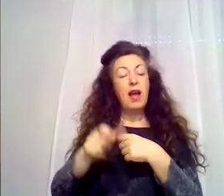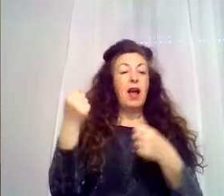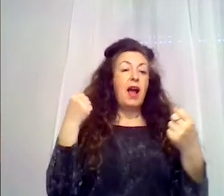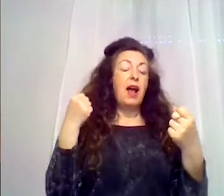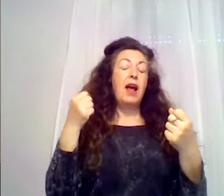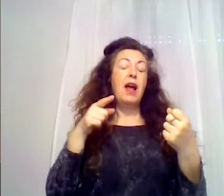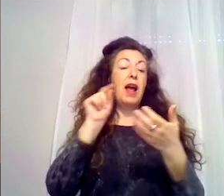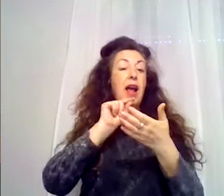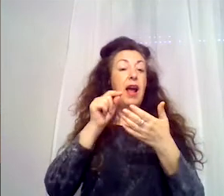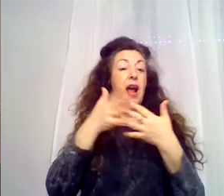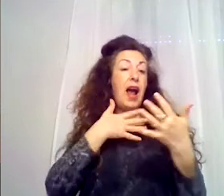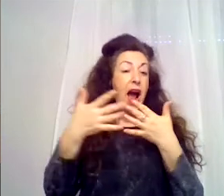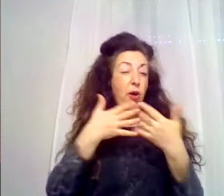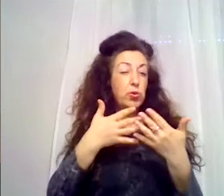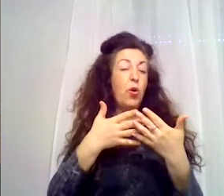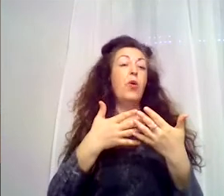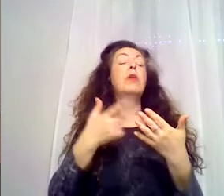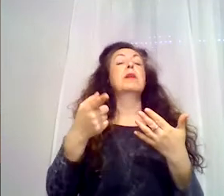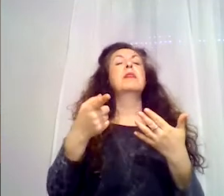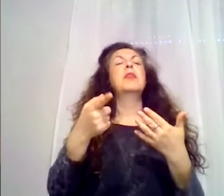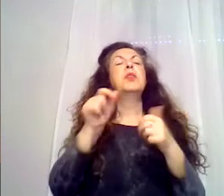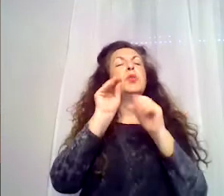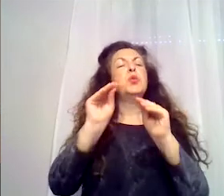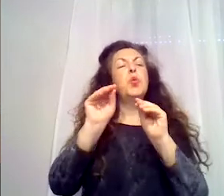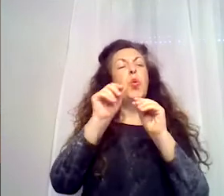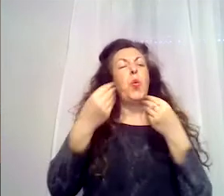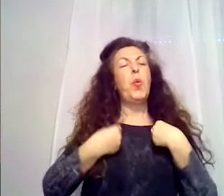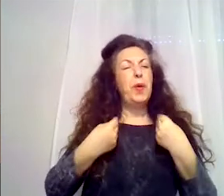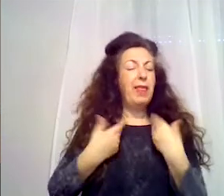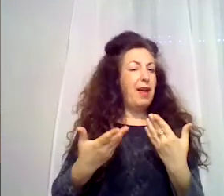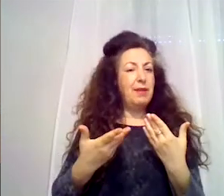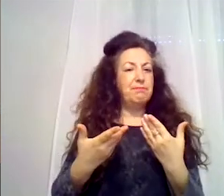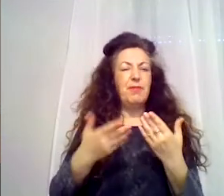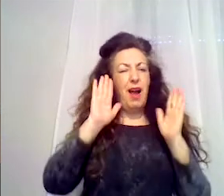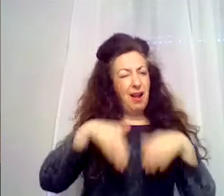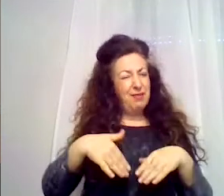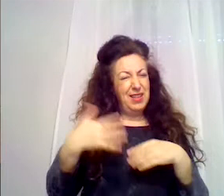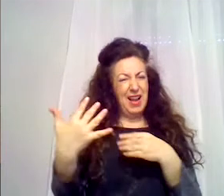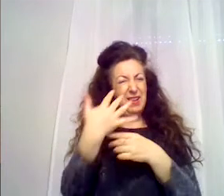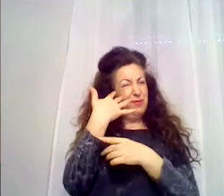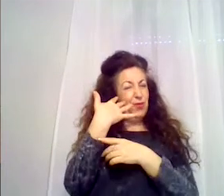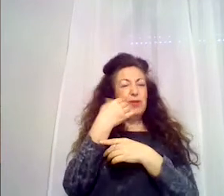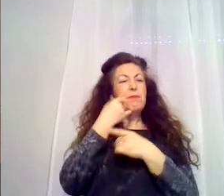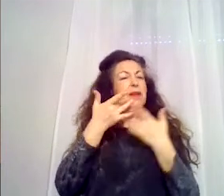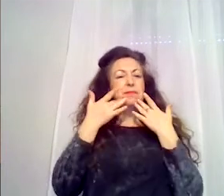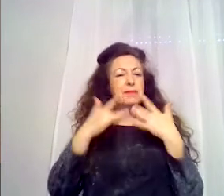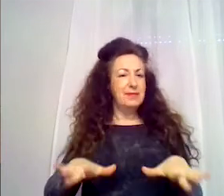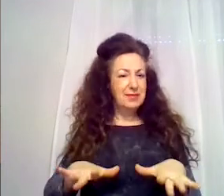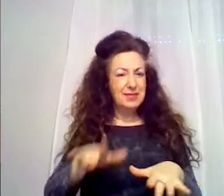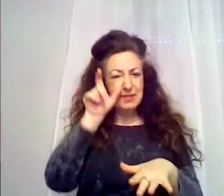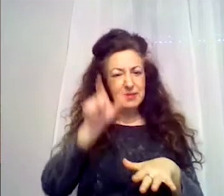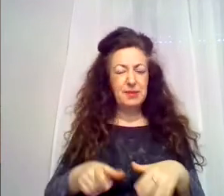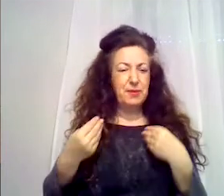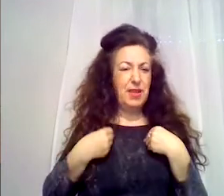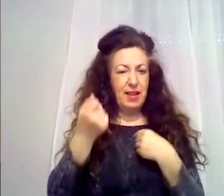una lectura, una audición o una visión libre de la obra de arte. Hace falta defender la